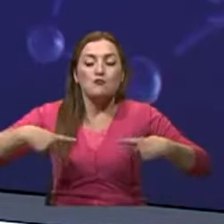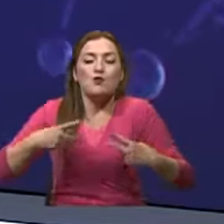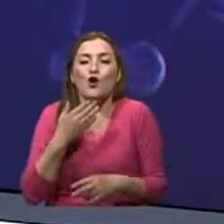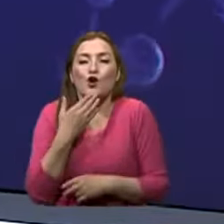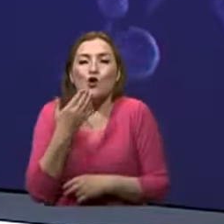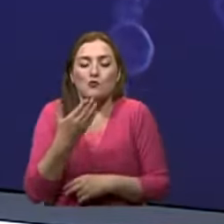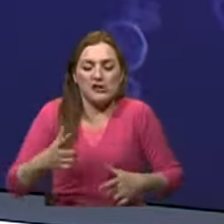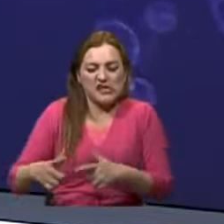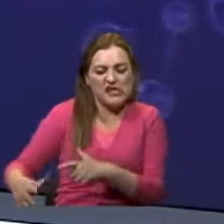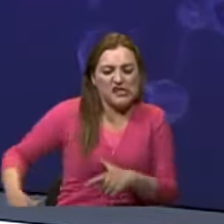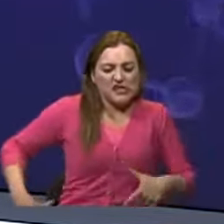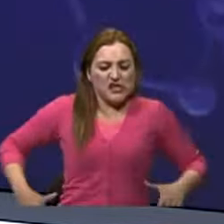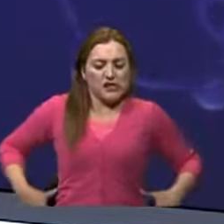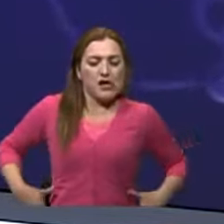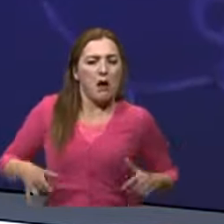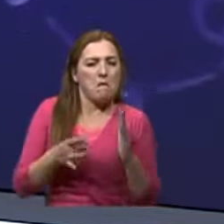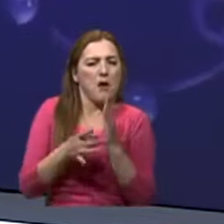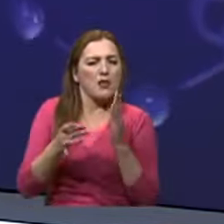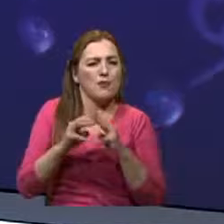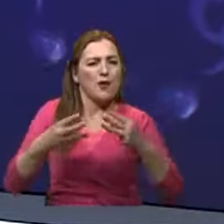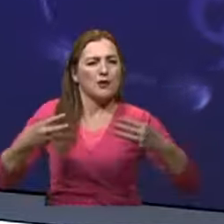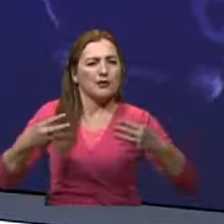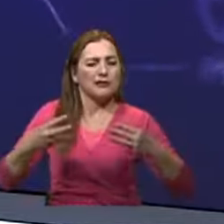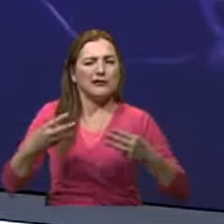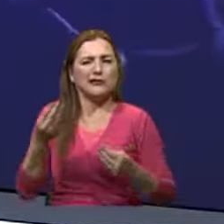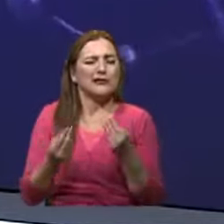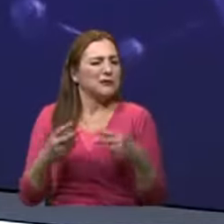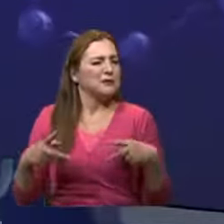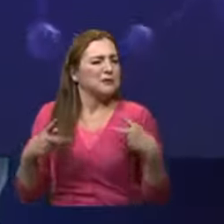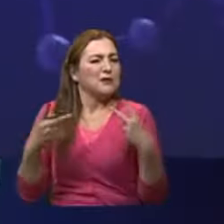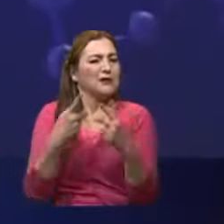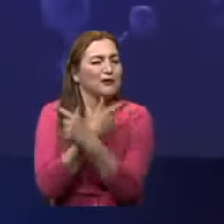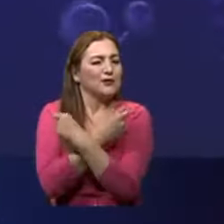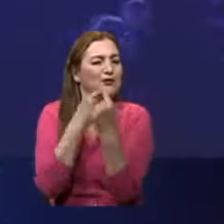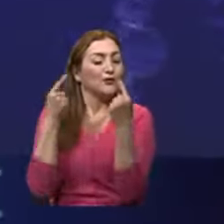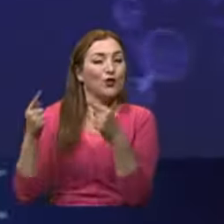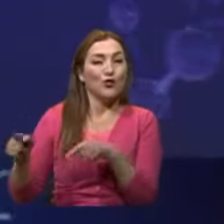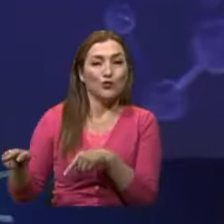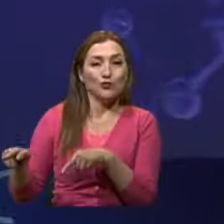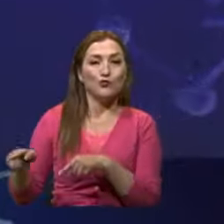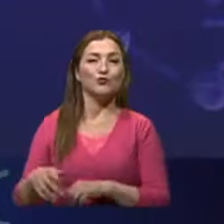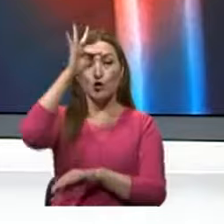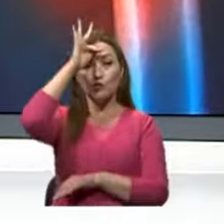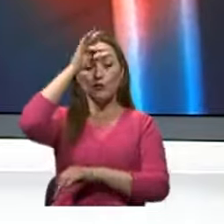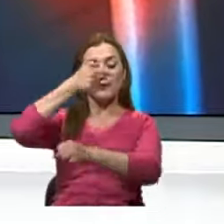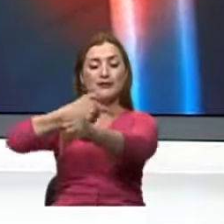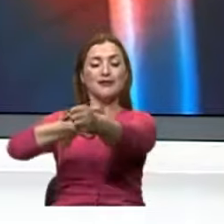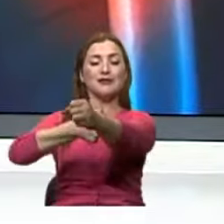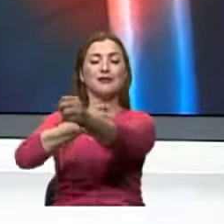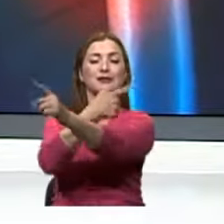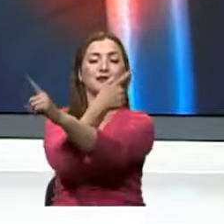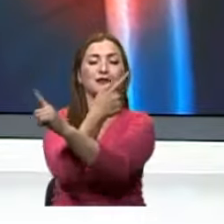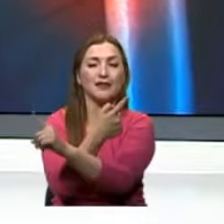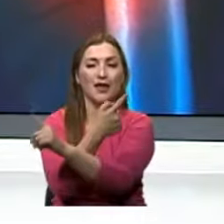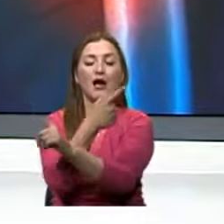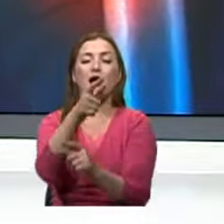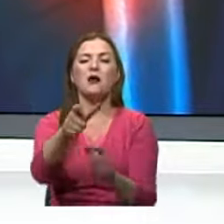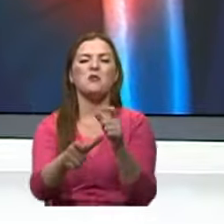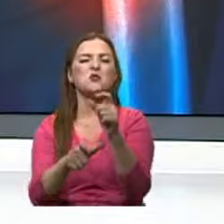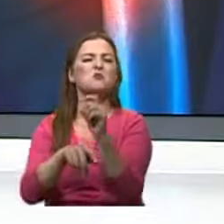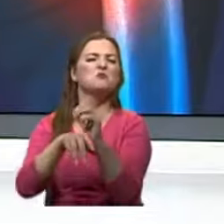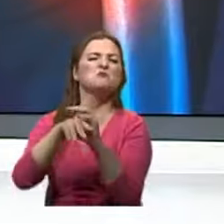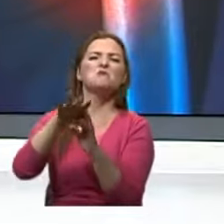con una prótesis, especialmente de cadera. Estamos en Twitter como @mundosaludec. De edad avanzada que a